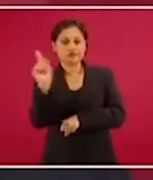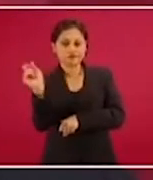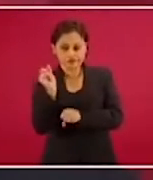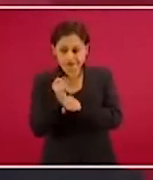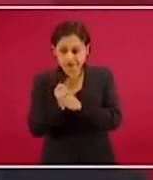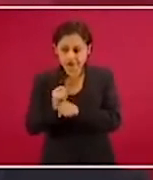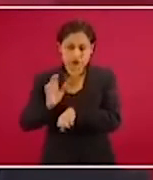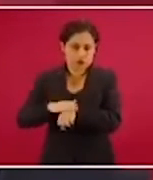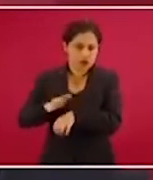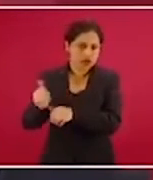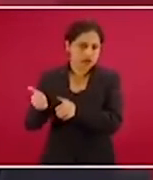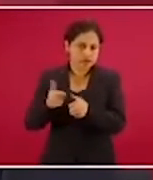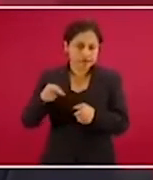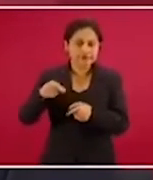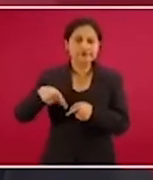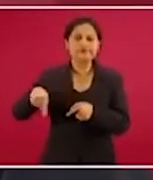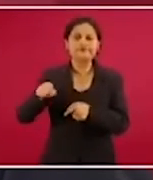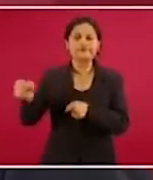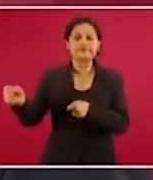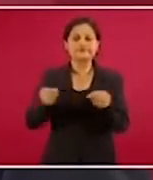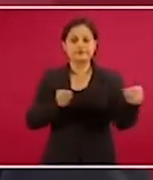trabajando bien